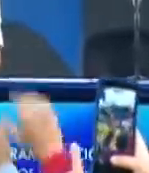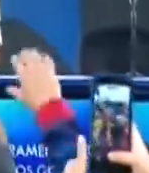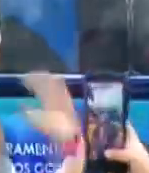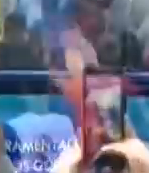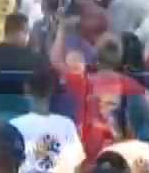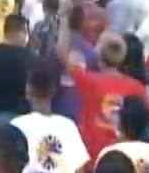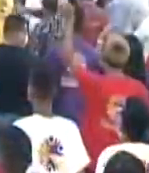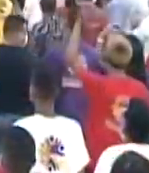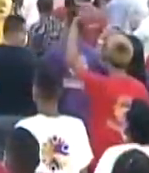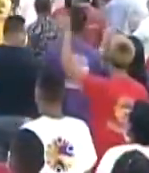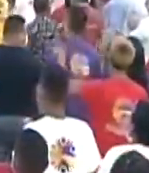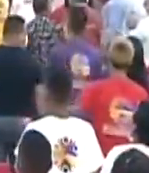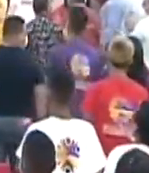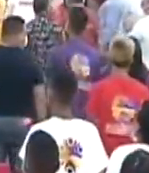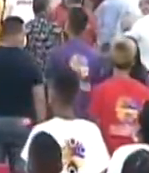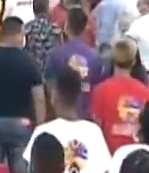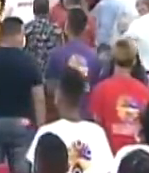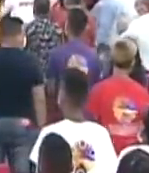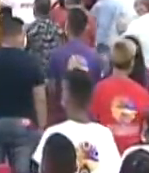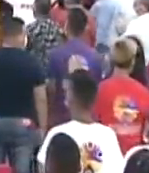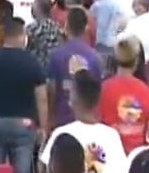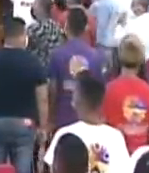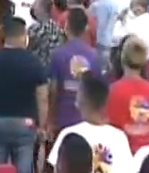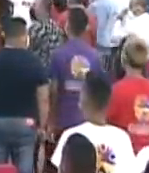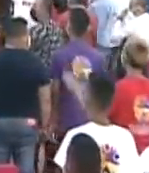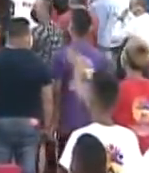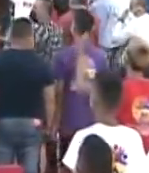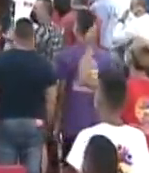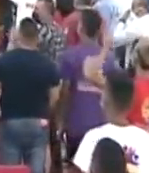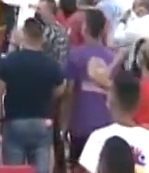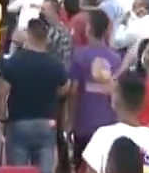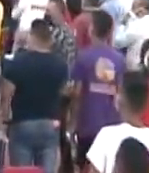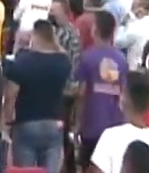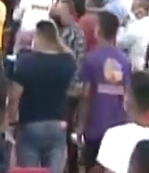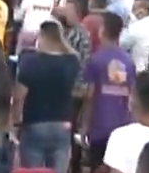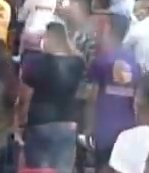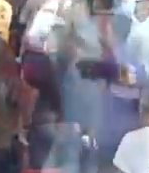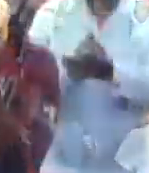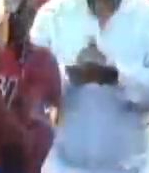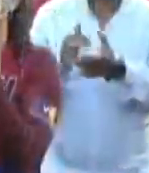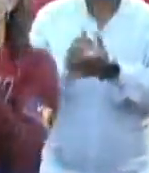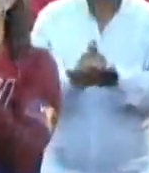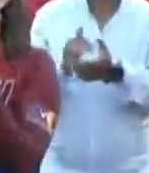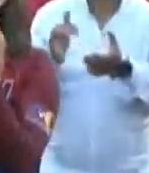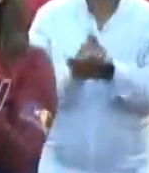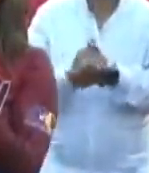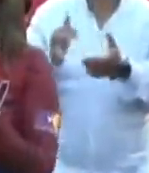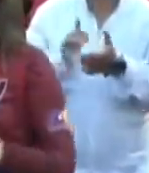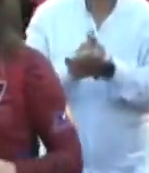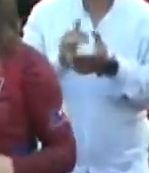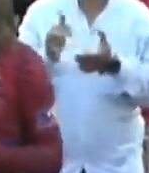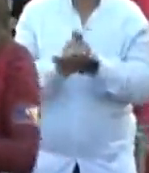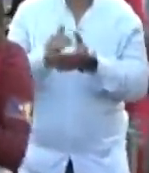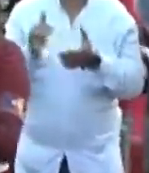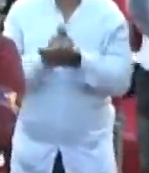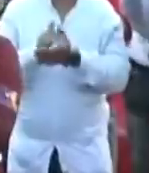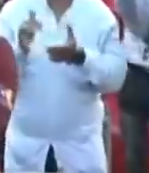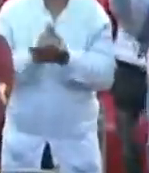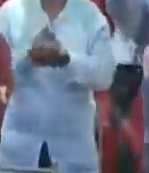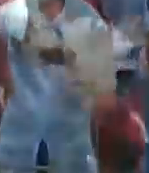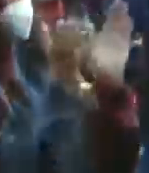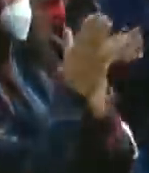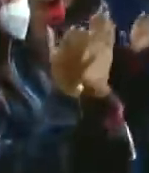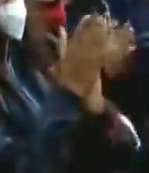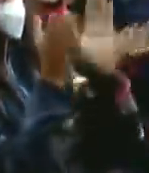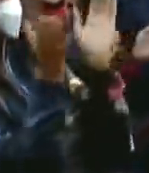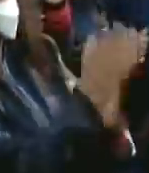honrar a nuestra Carta Magna y al ideario del comandante eterno Hugo Chávez como una honada. Hoy se cumple aquí en el estado